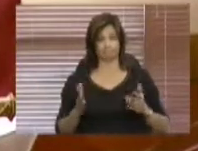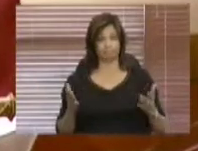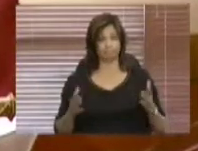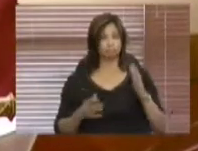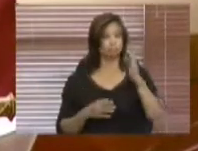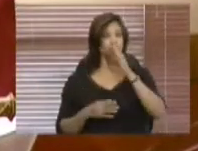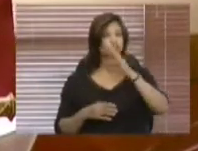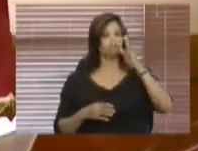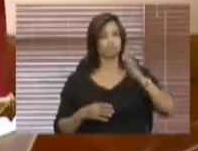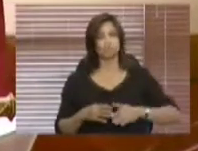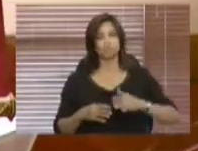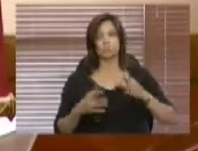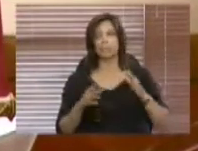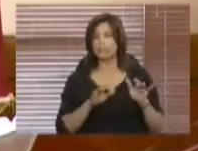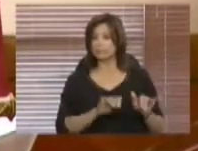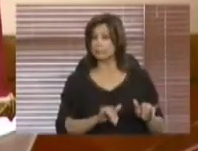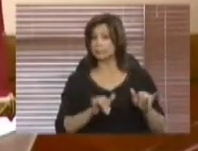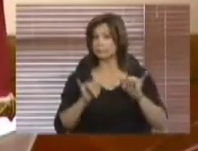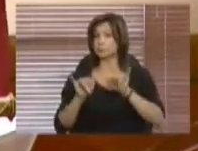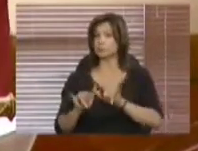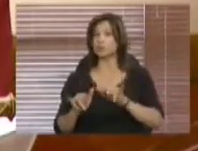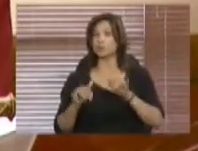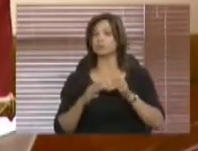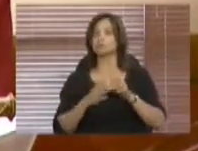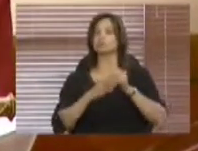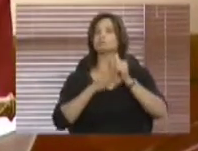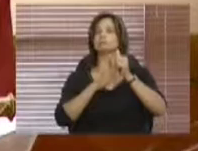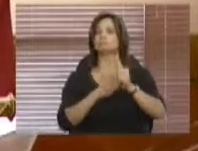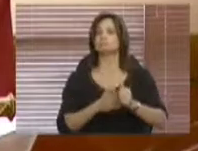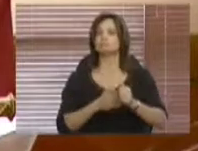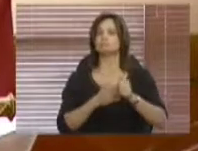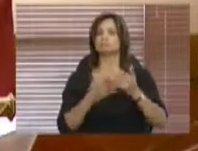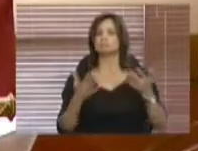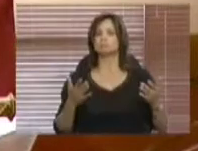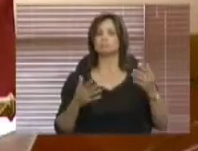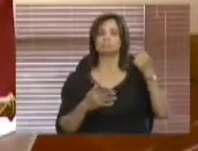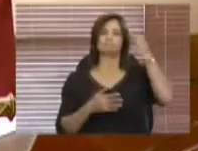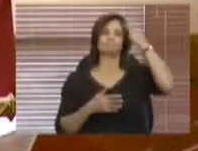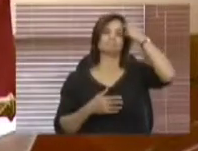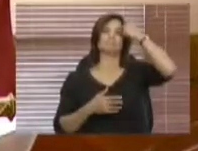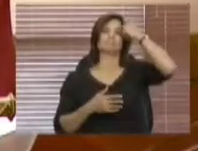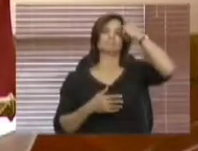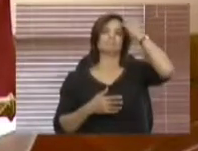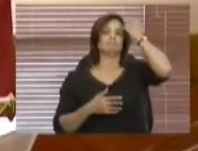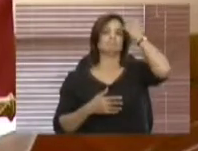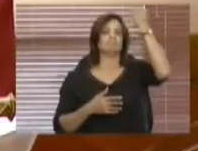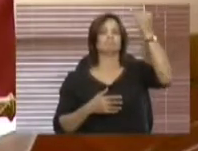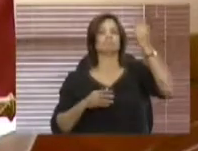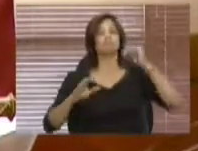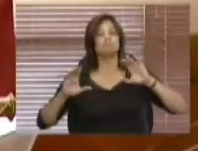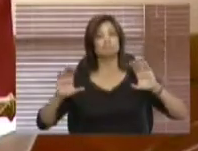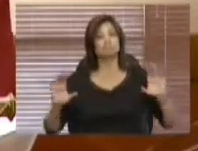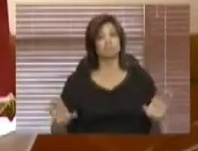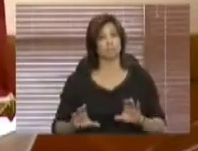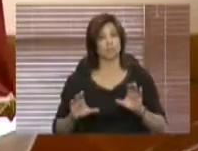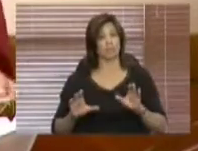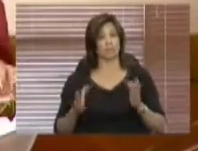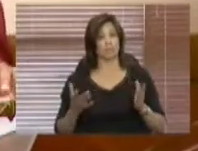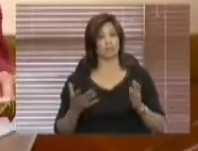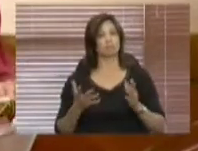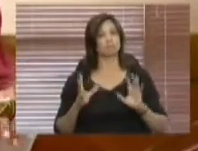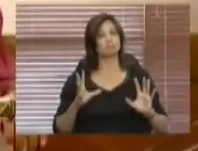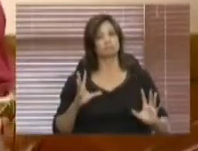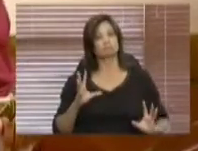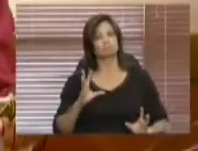Nunca como antes, el ideal, el pensamiento, la acción, en suma